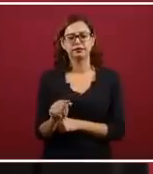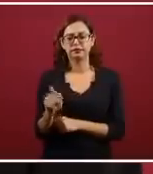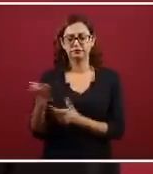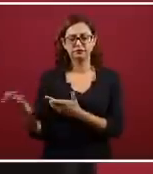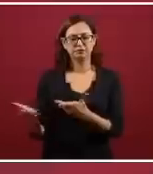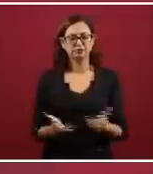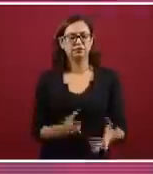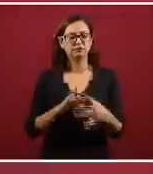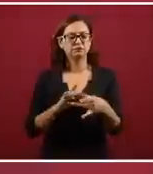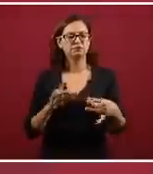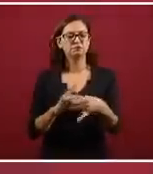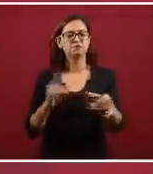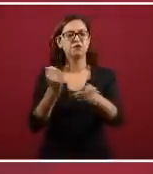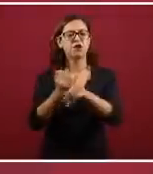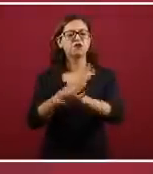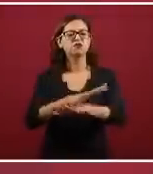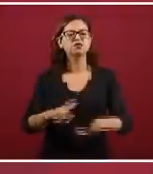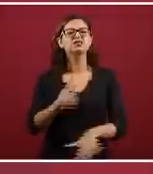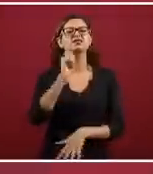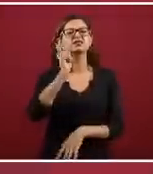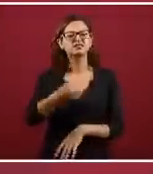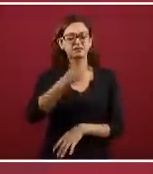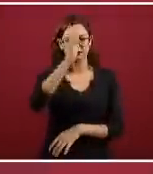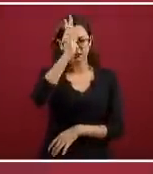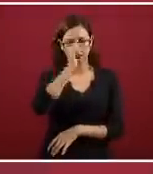este acuerdo. Es un